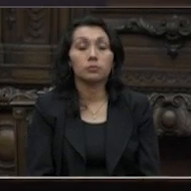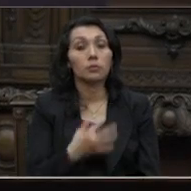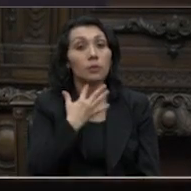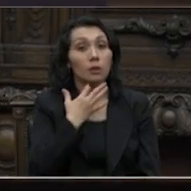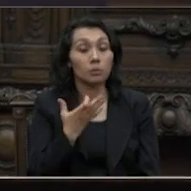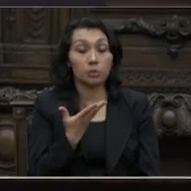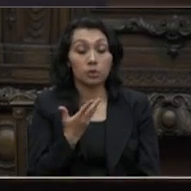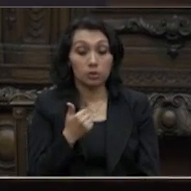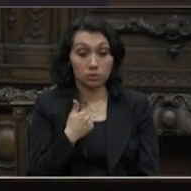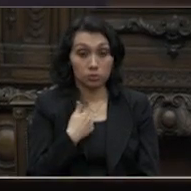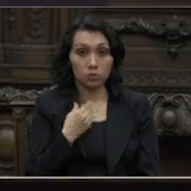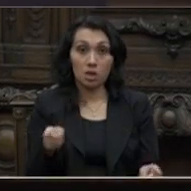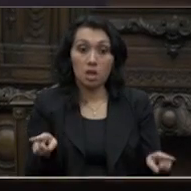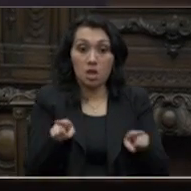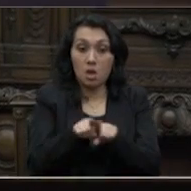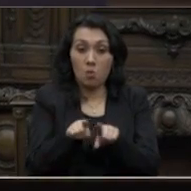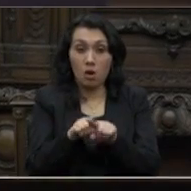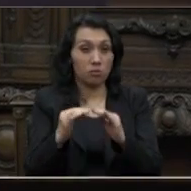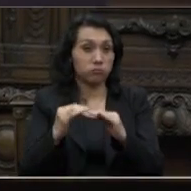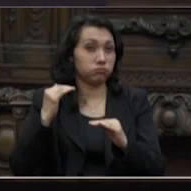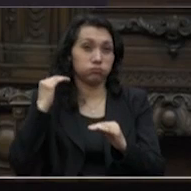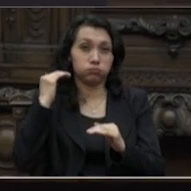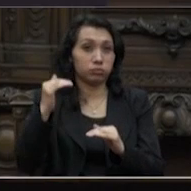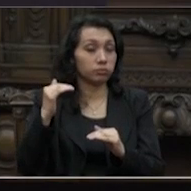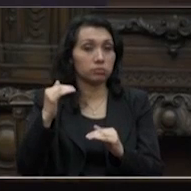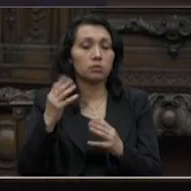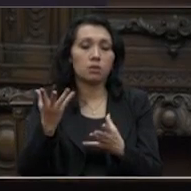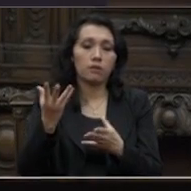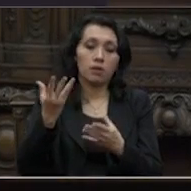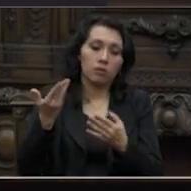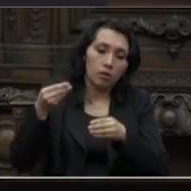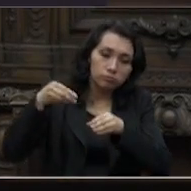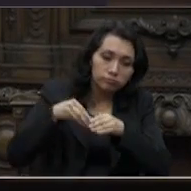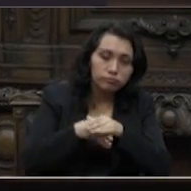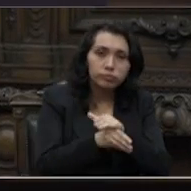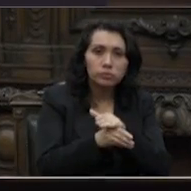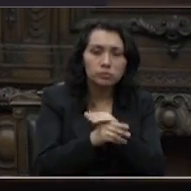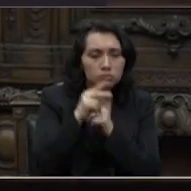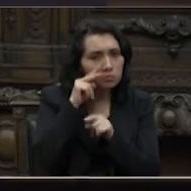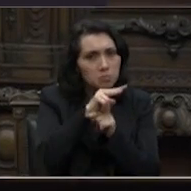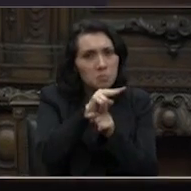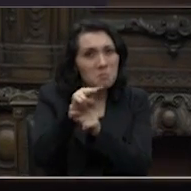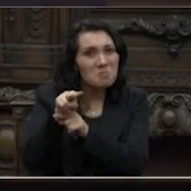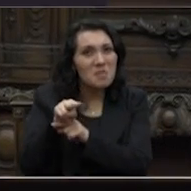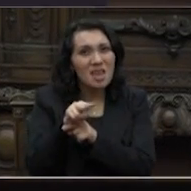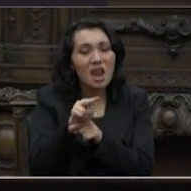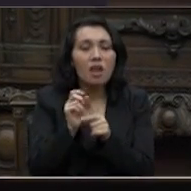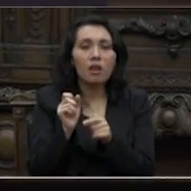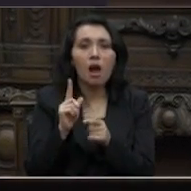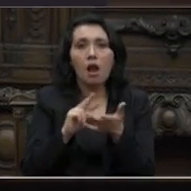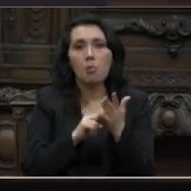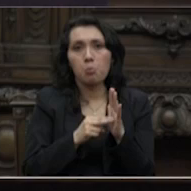Porque para mí la igualdad sustantiva va a introducir una mirada sobre el problema